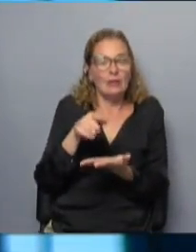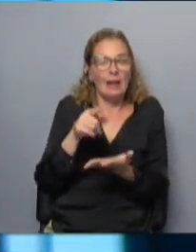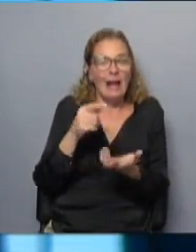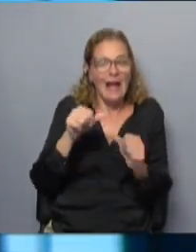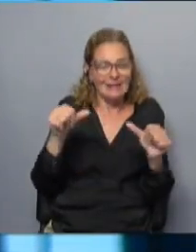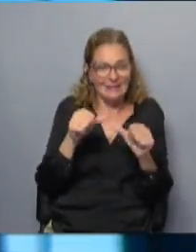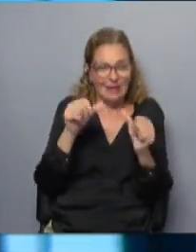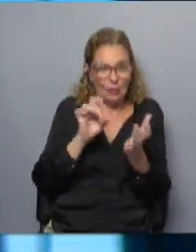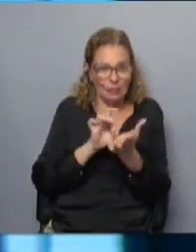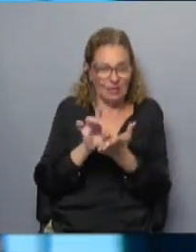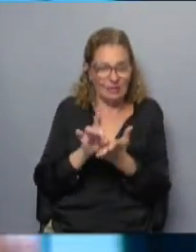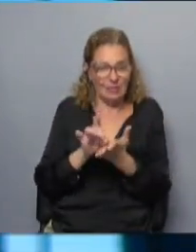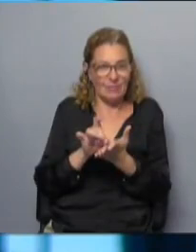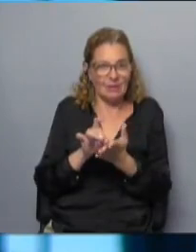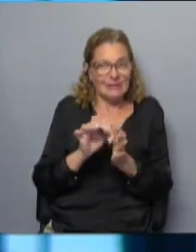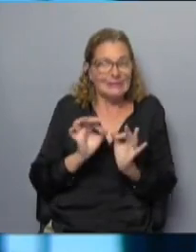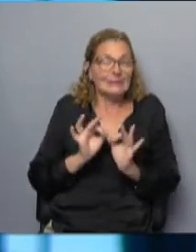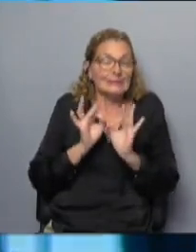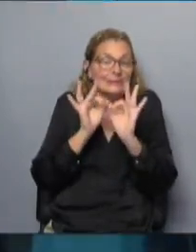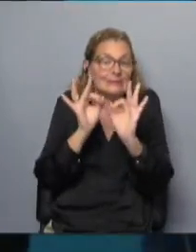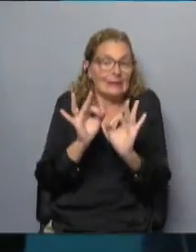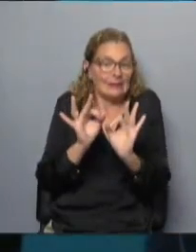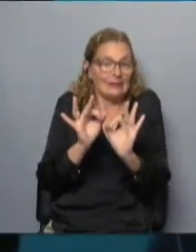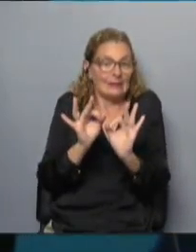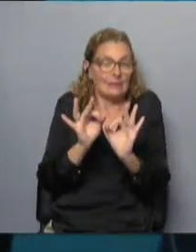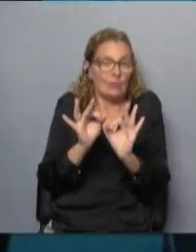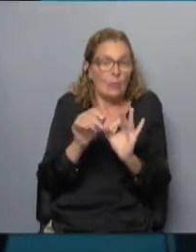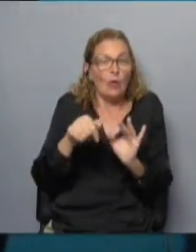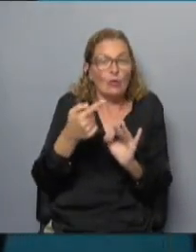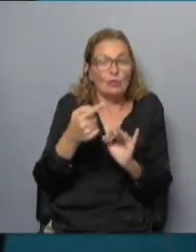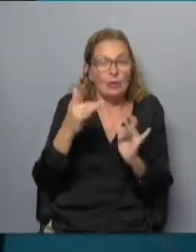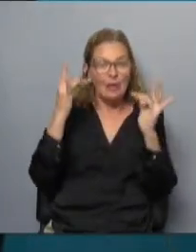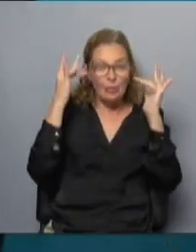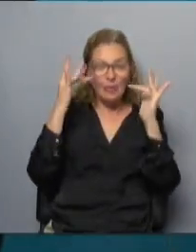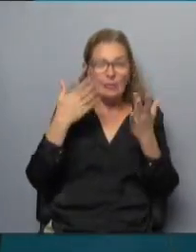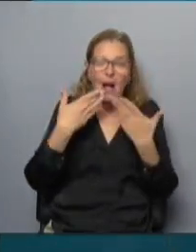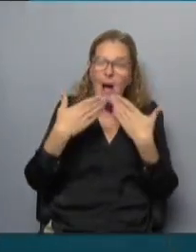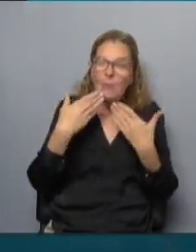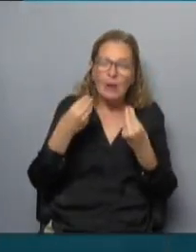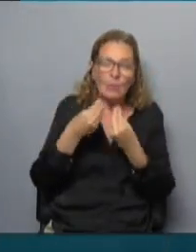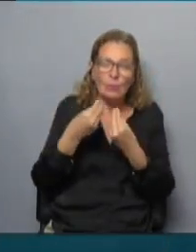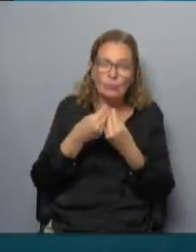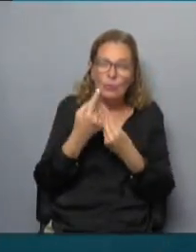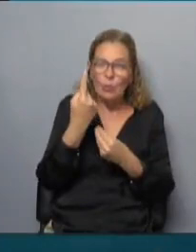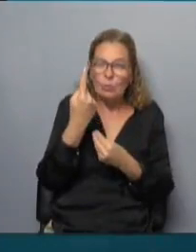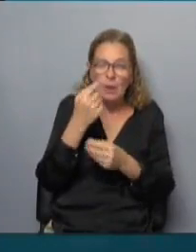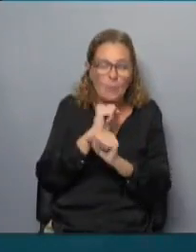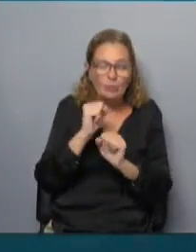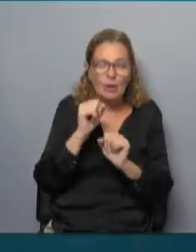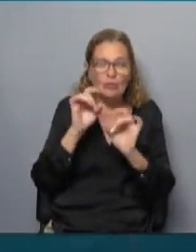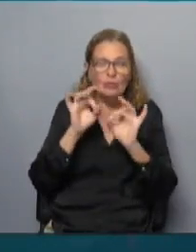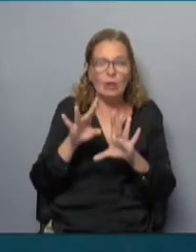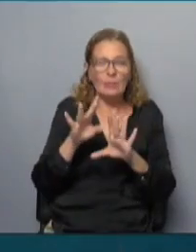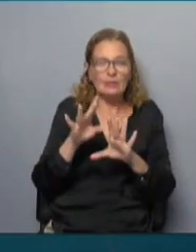que logre convencer otra cosa la educación se habla tanto de educación tiene una sola posibilidad que es